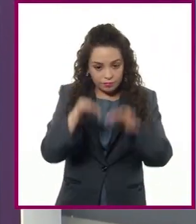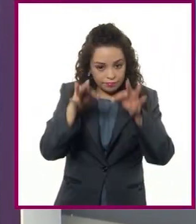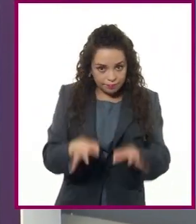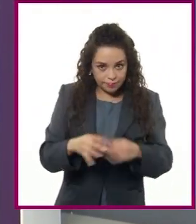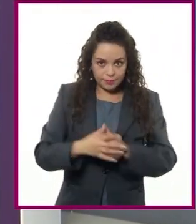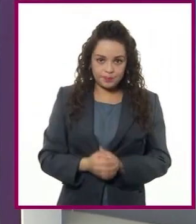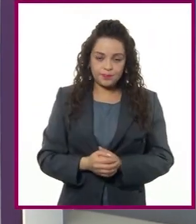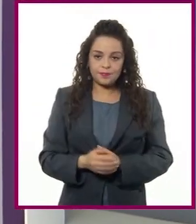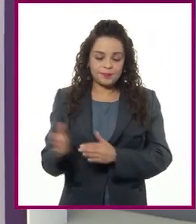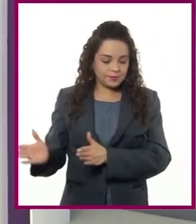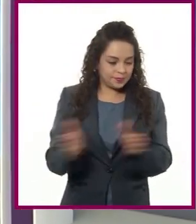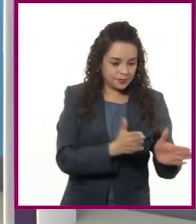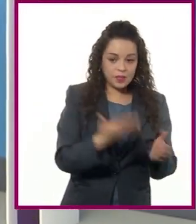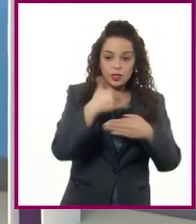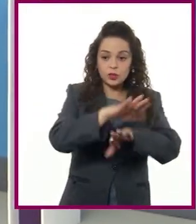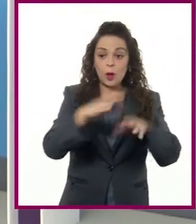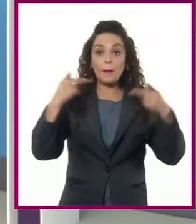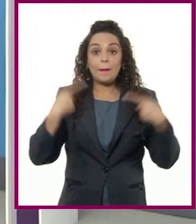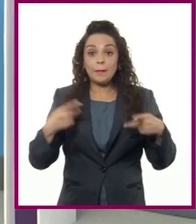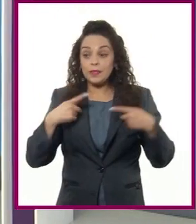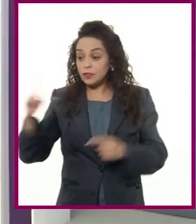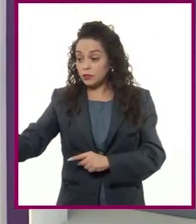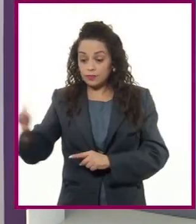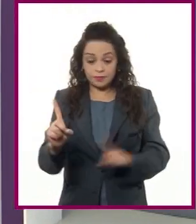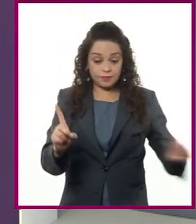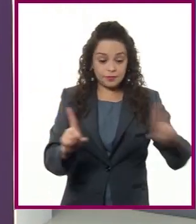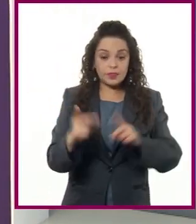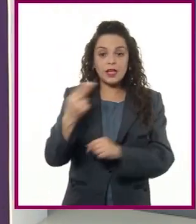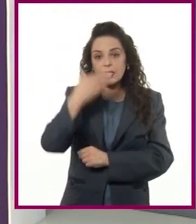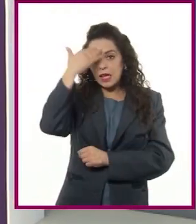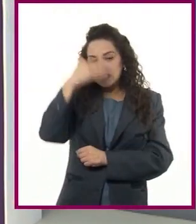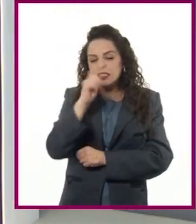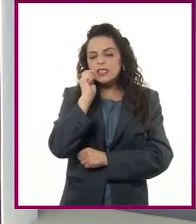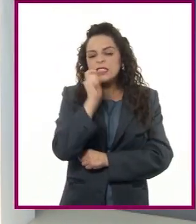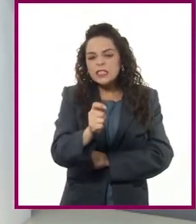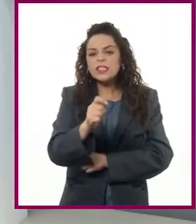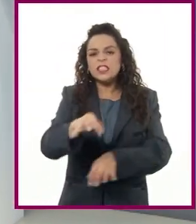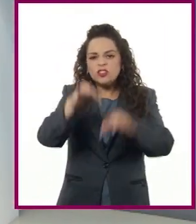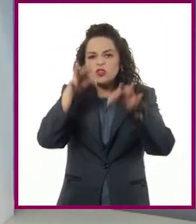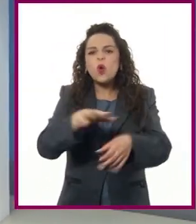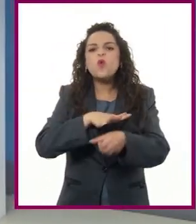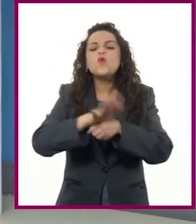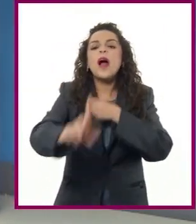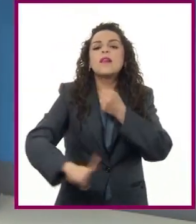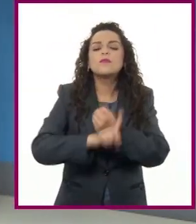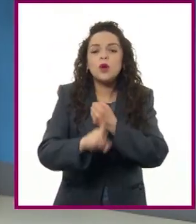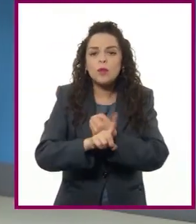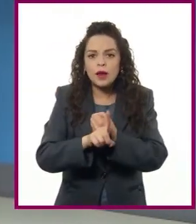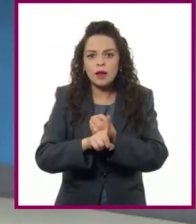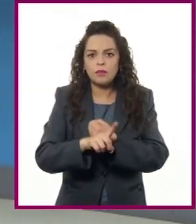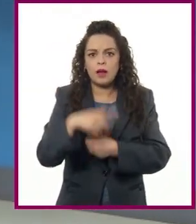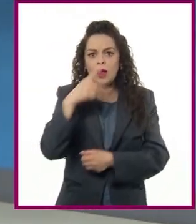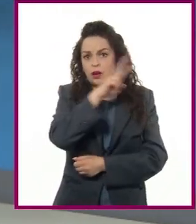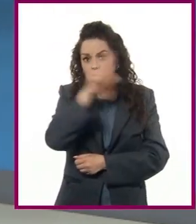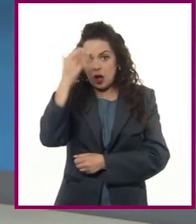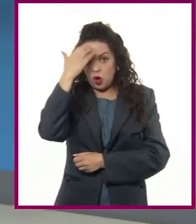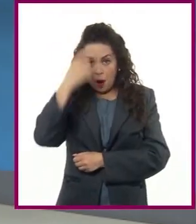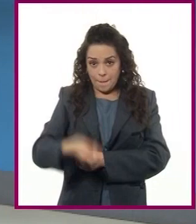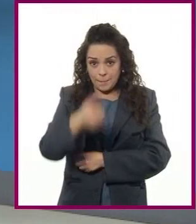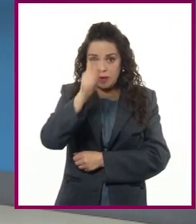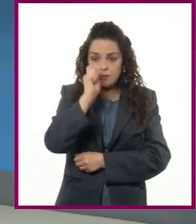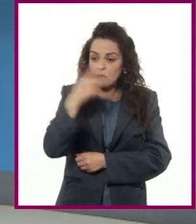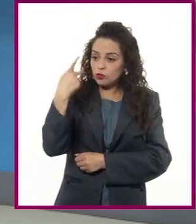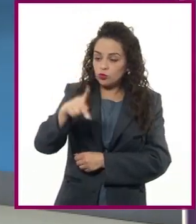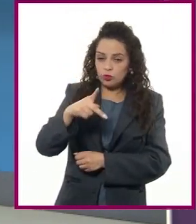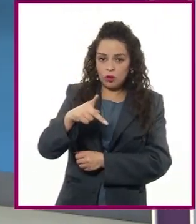es importante identificar el problema en sí, reconociendo la relación, intereses y el valor entre los